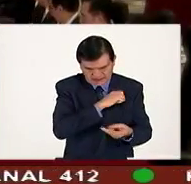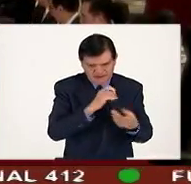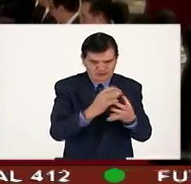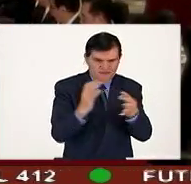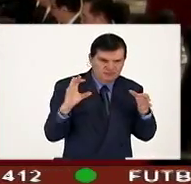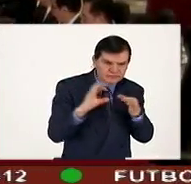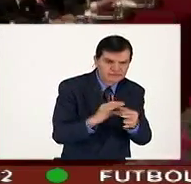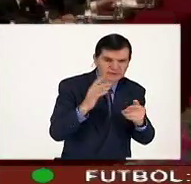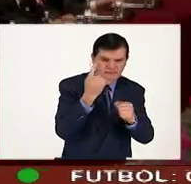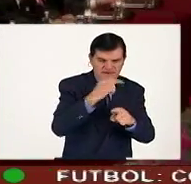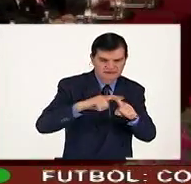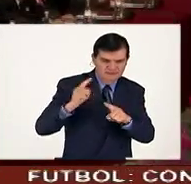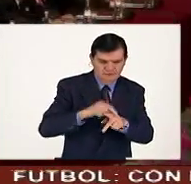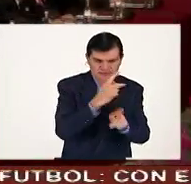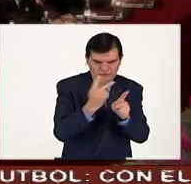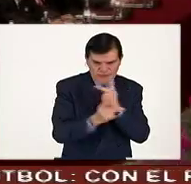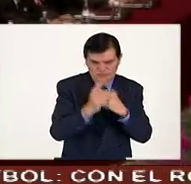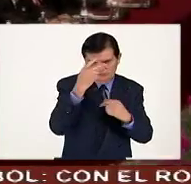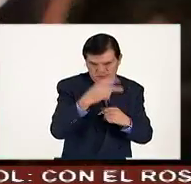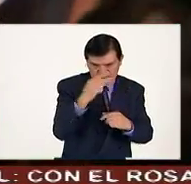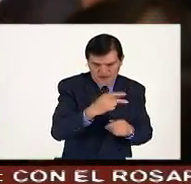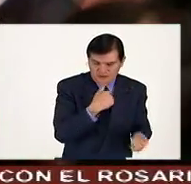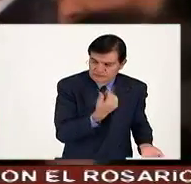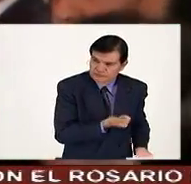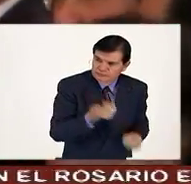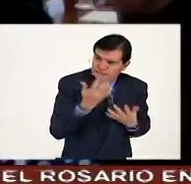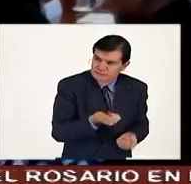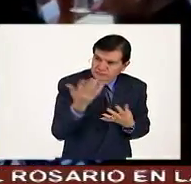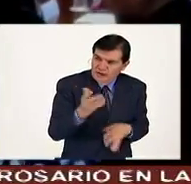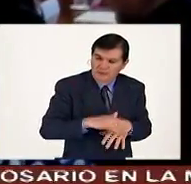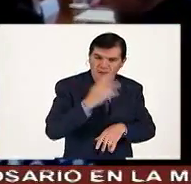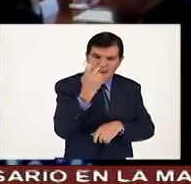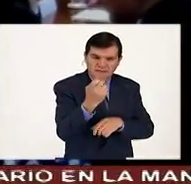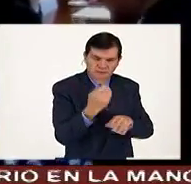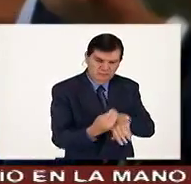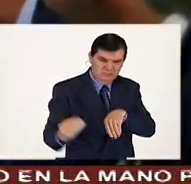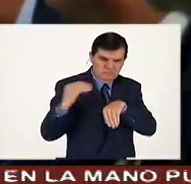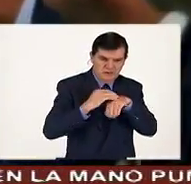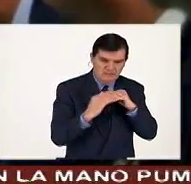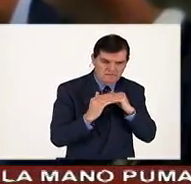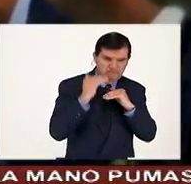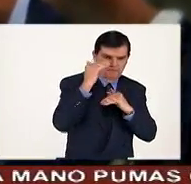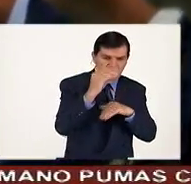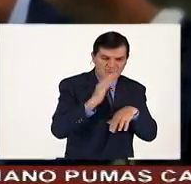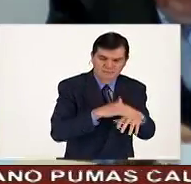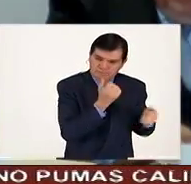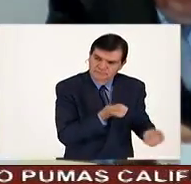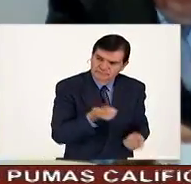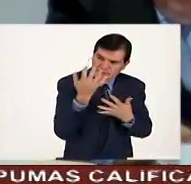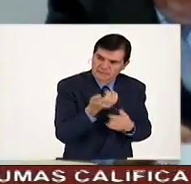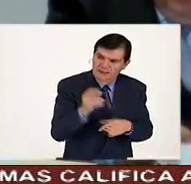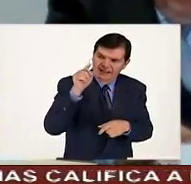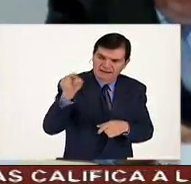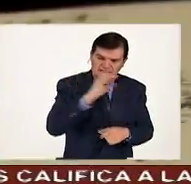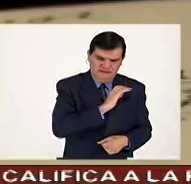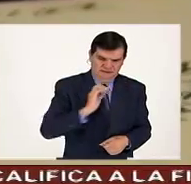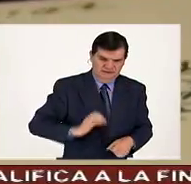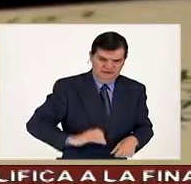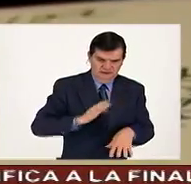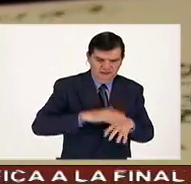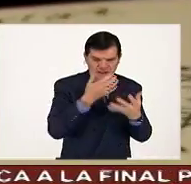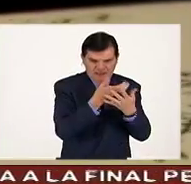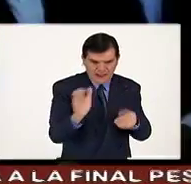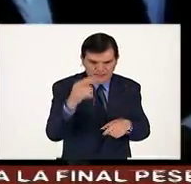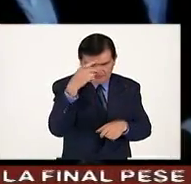inocuidad para los productos mexicanos que se pueden constituir en un incremento de las exportaciones mexicanas del agro, del